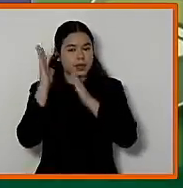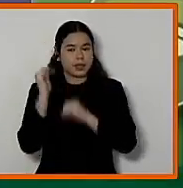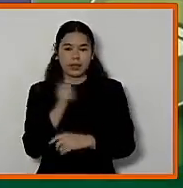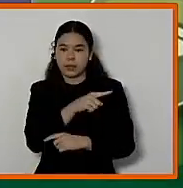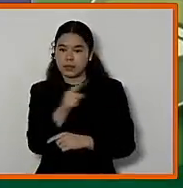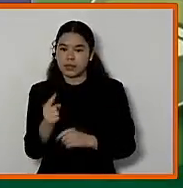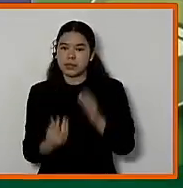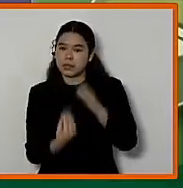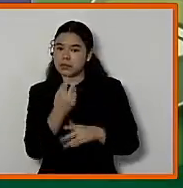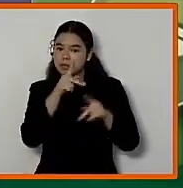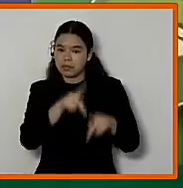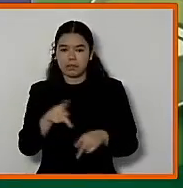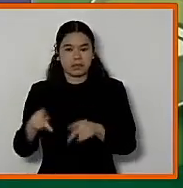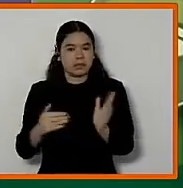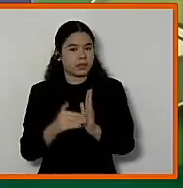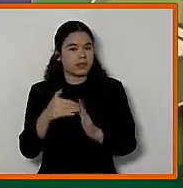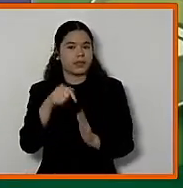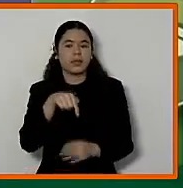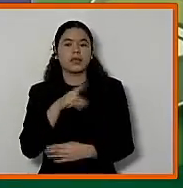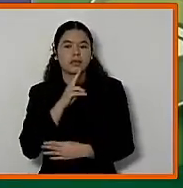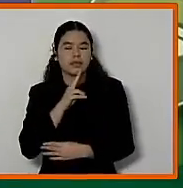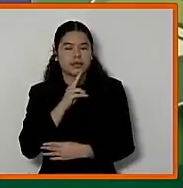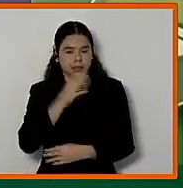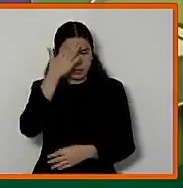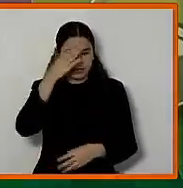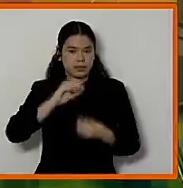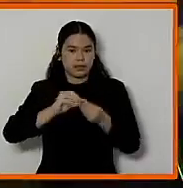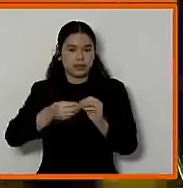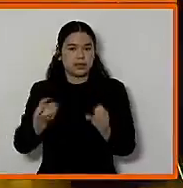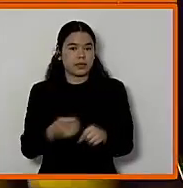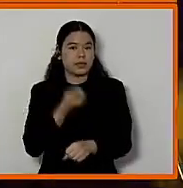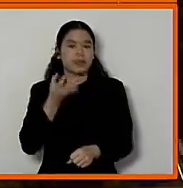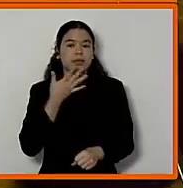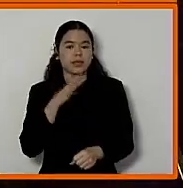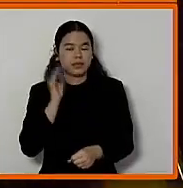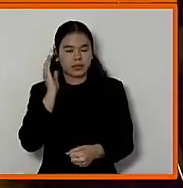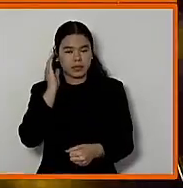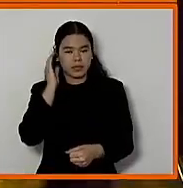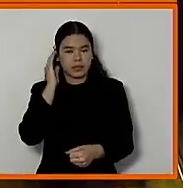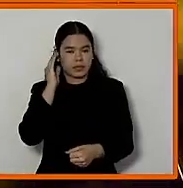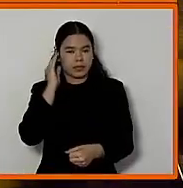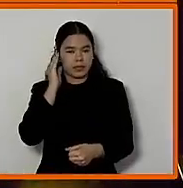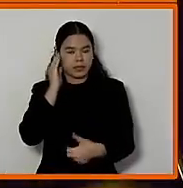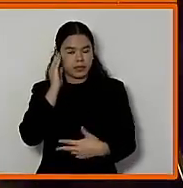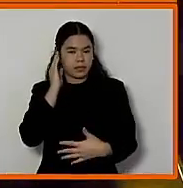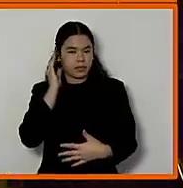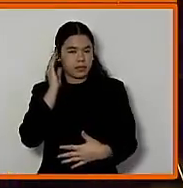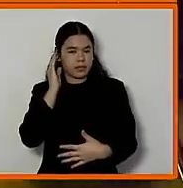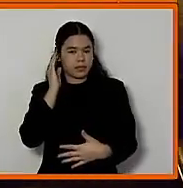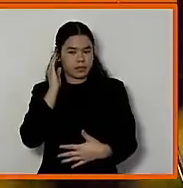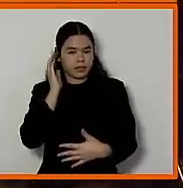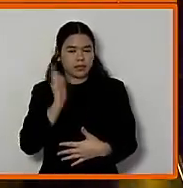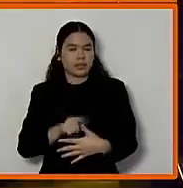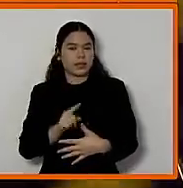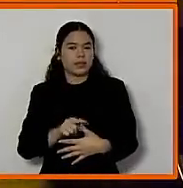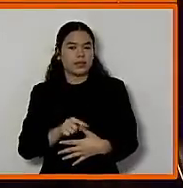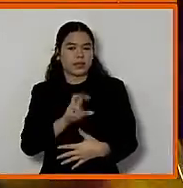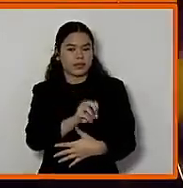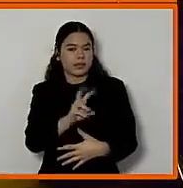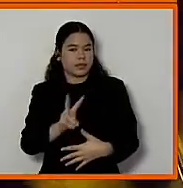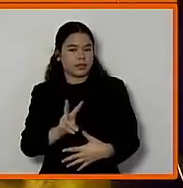tengamos nuevo millonario en Honduras. Suerte y atentos, porque se viene su primer número ganador y este es el